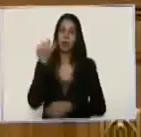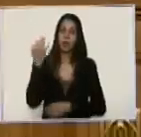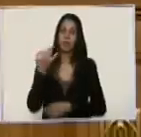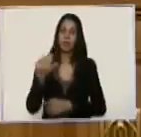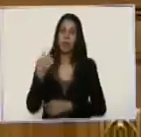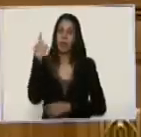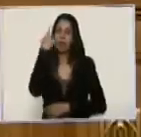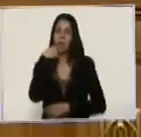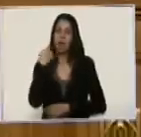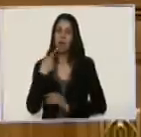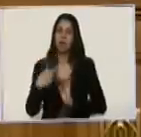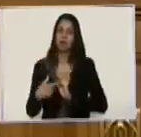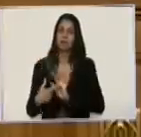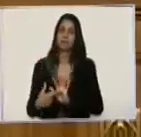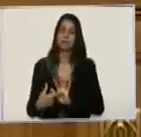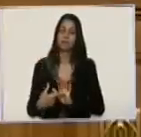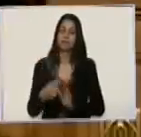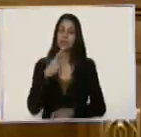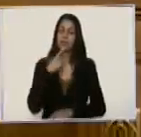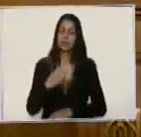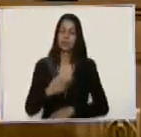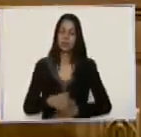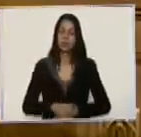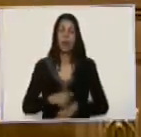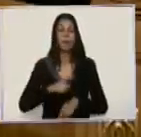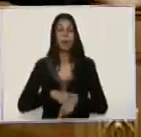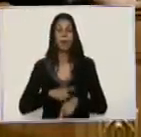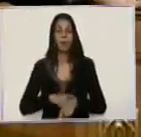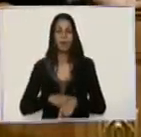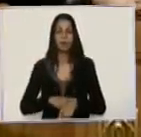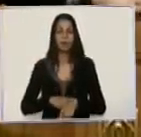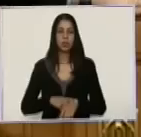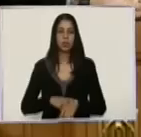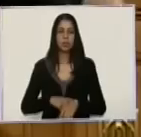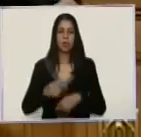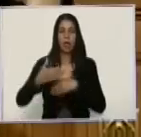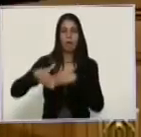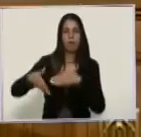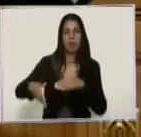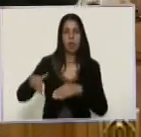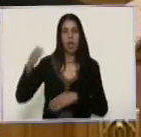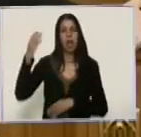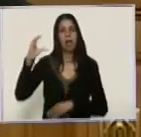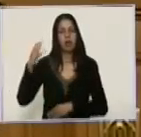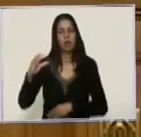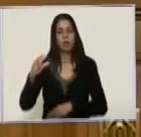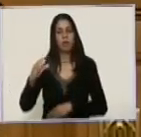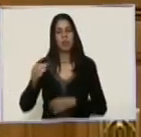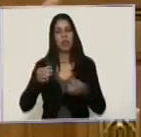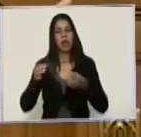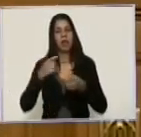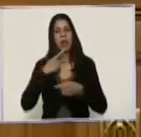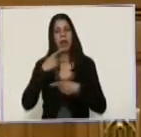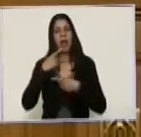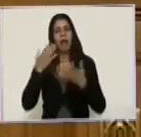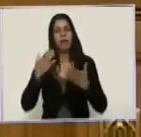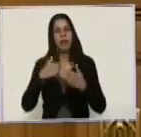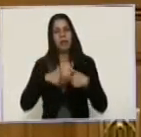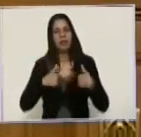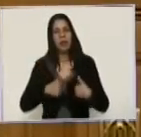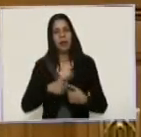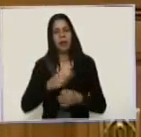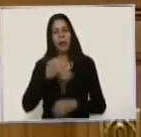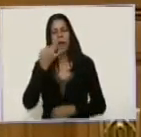cara, que lo dijo en ese momento, en la frontera colombo-venezolana, lo dijo sin libreto, lo dijo del corazón. En